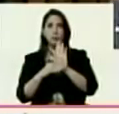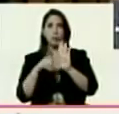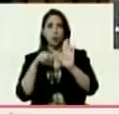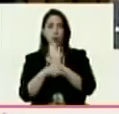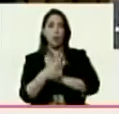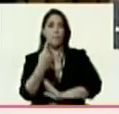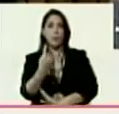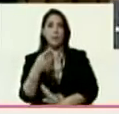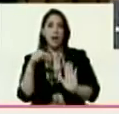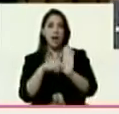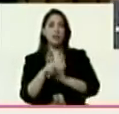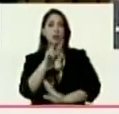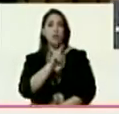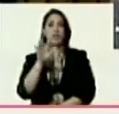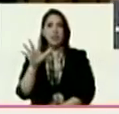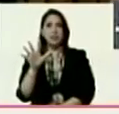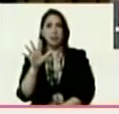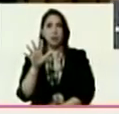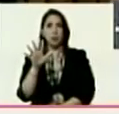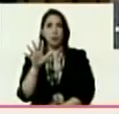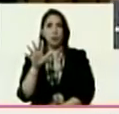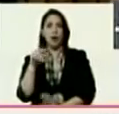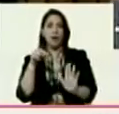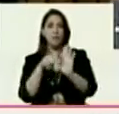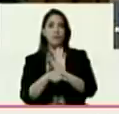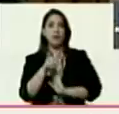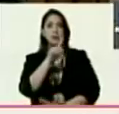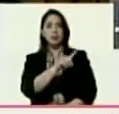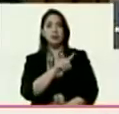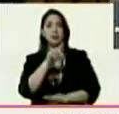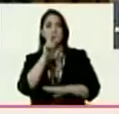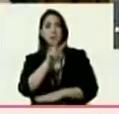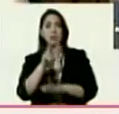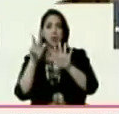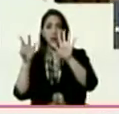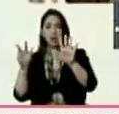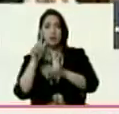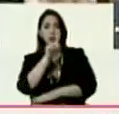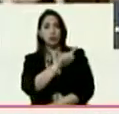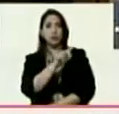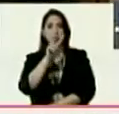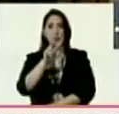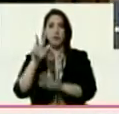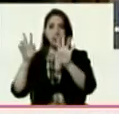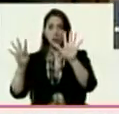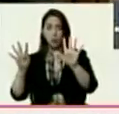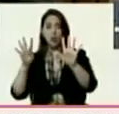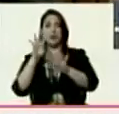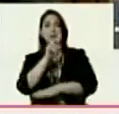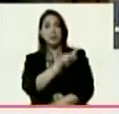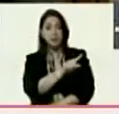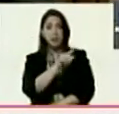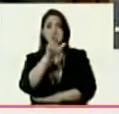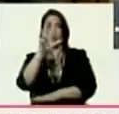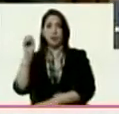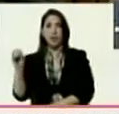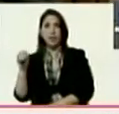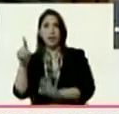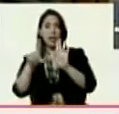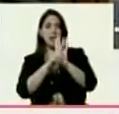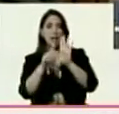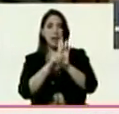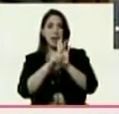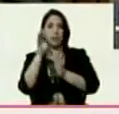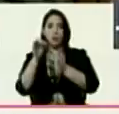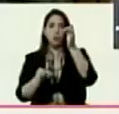primero del artículo 25, los artículos 128, 129, 130 de la Ley Orgánica del Tribunal Supremo de Justicia,